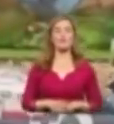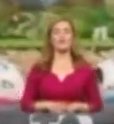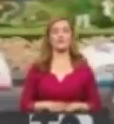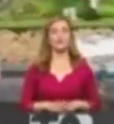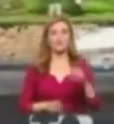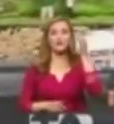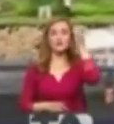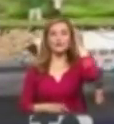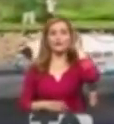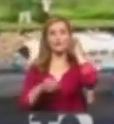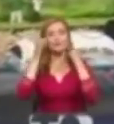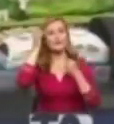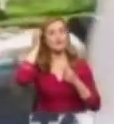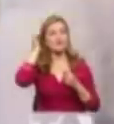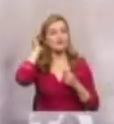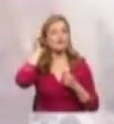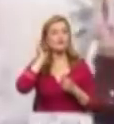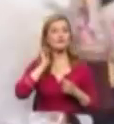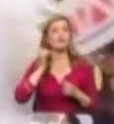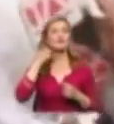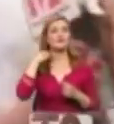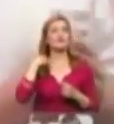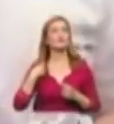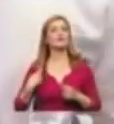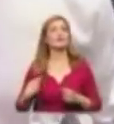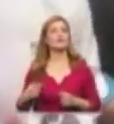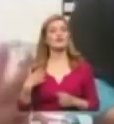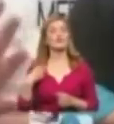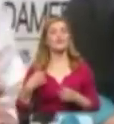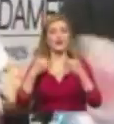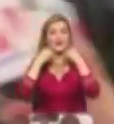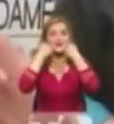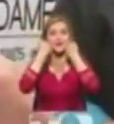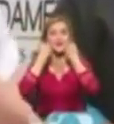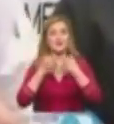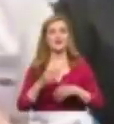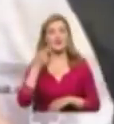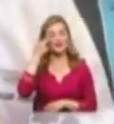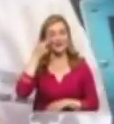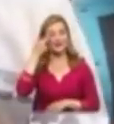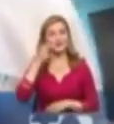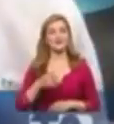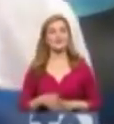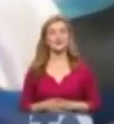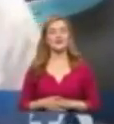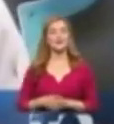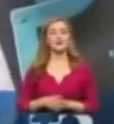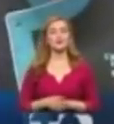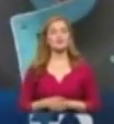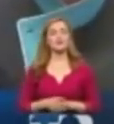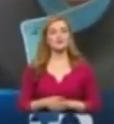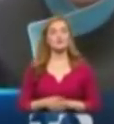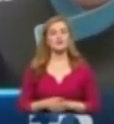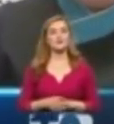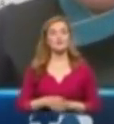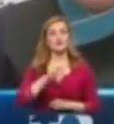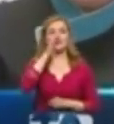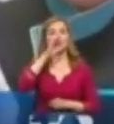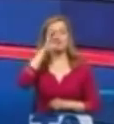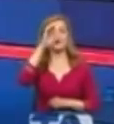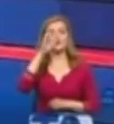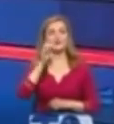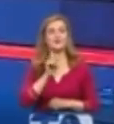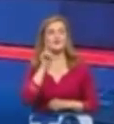Pongámonos para acá, por favor, frente a la cámara. Con mucho cariño para Helen. Aquí va. Cantando a mi